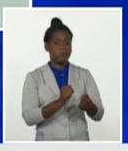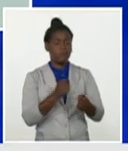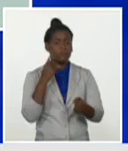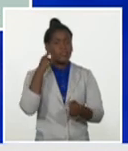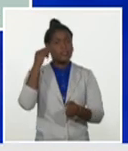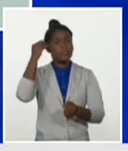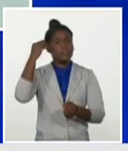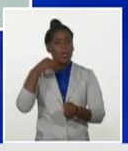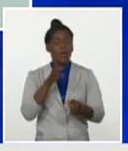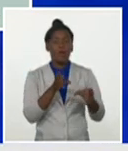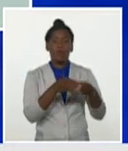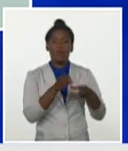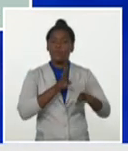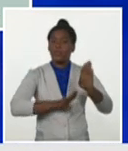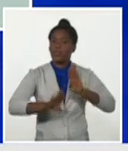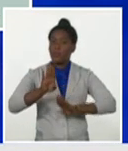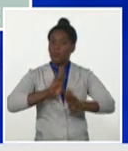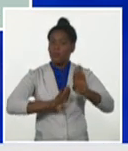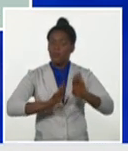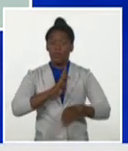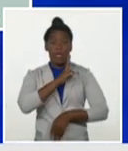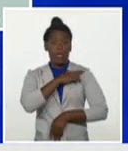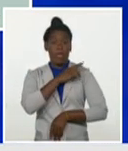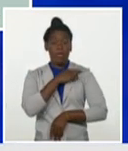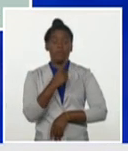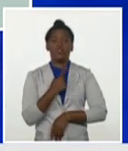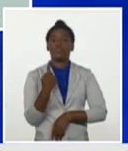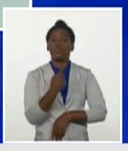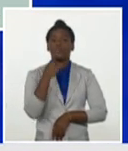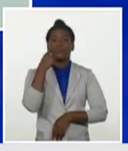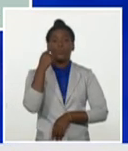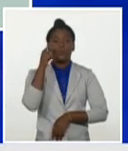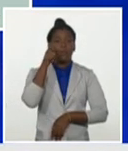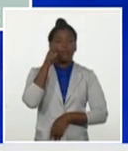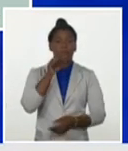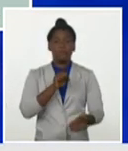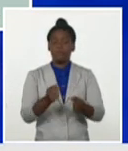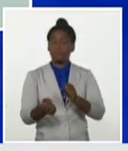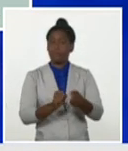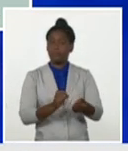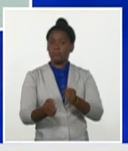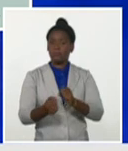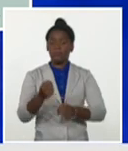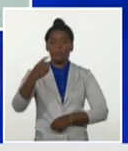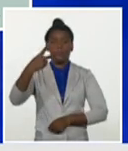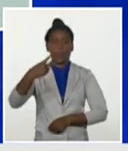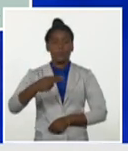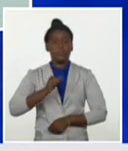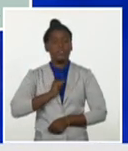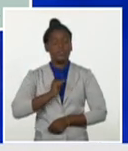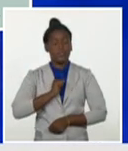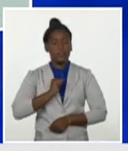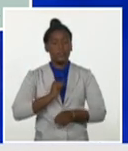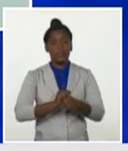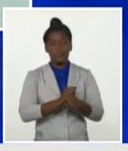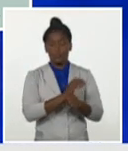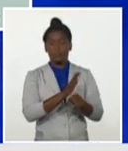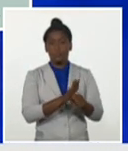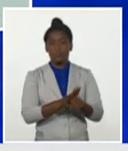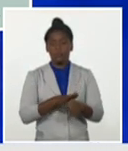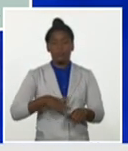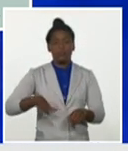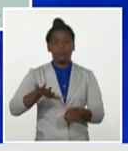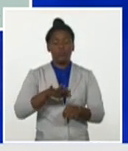todas las autoridades están tomando medidas para evitar que se pueda establecer una